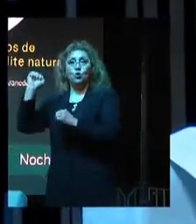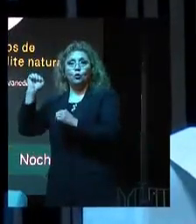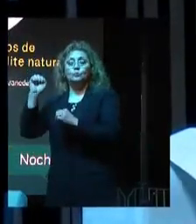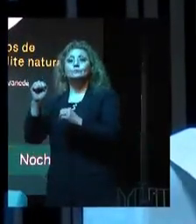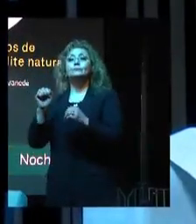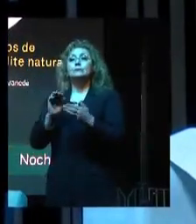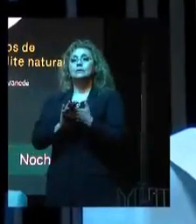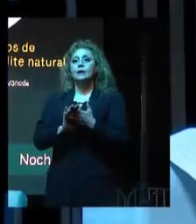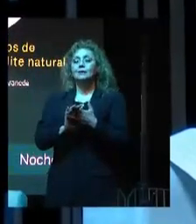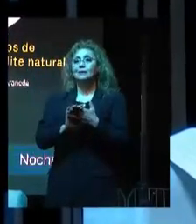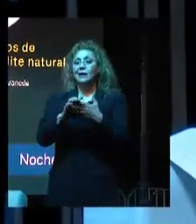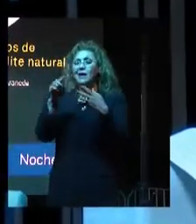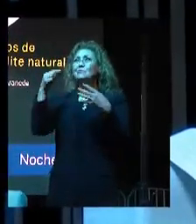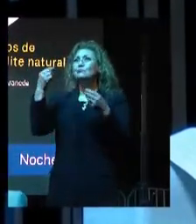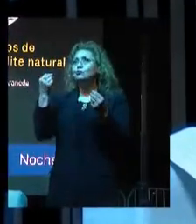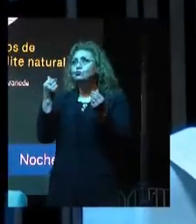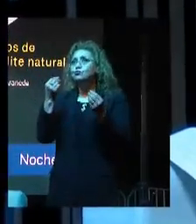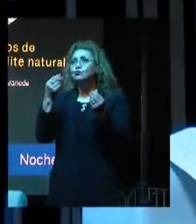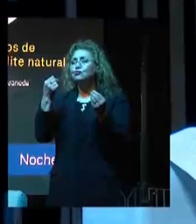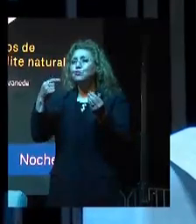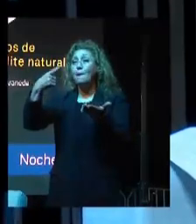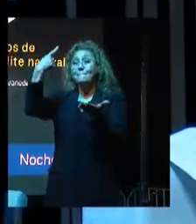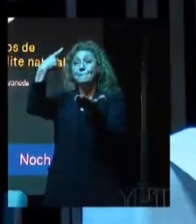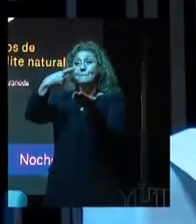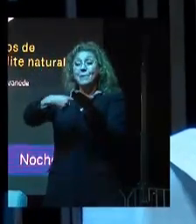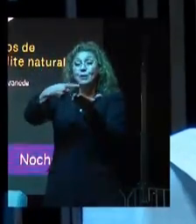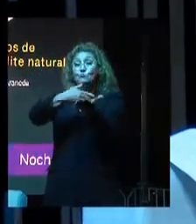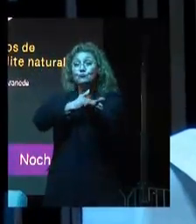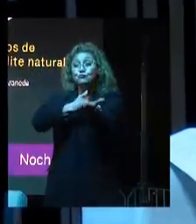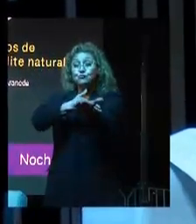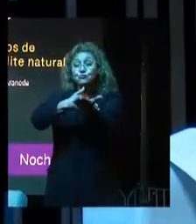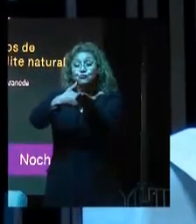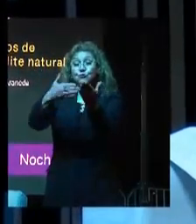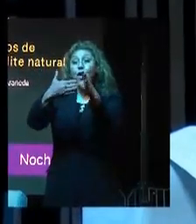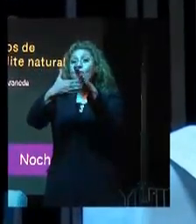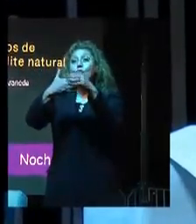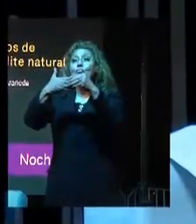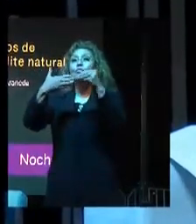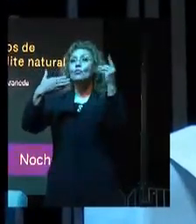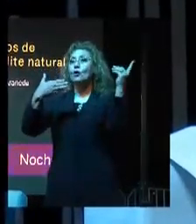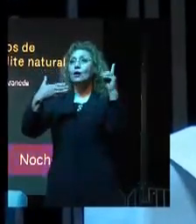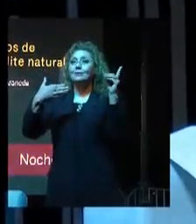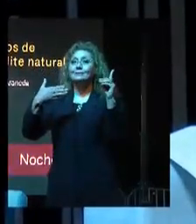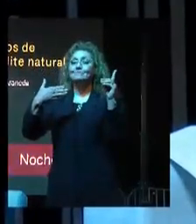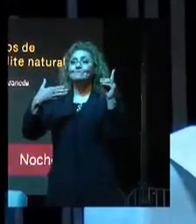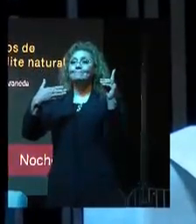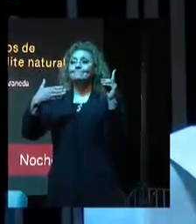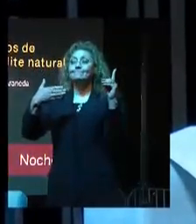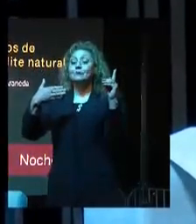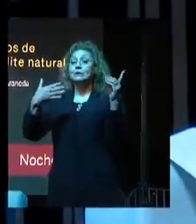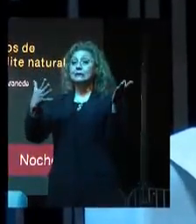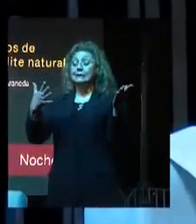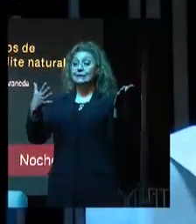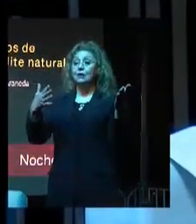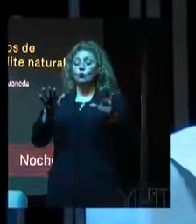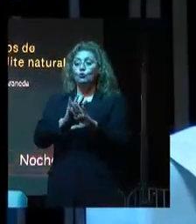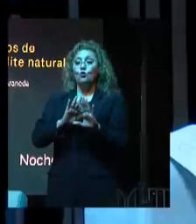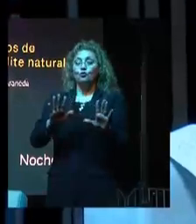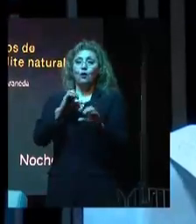costaba $1,000 millones. a fines de los años